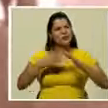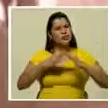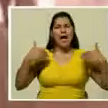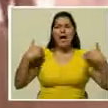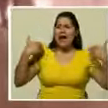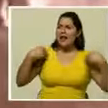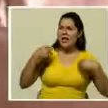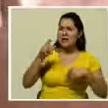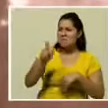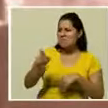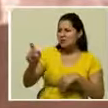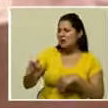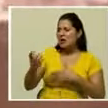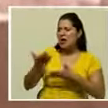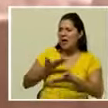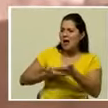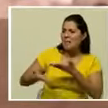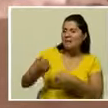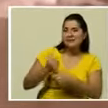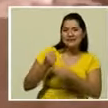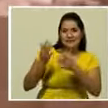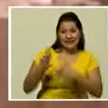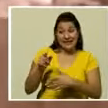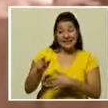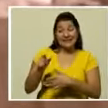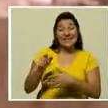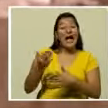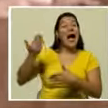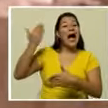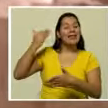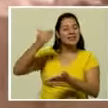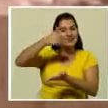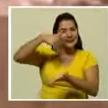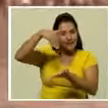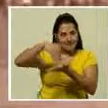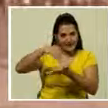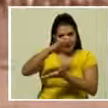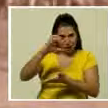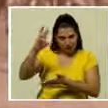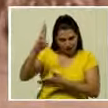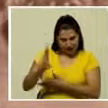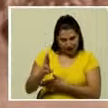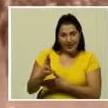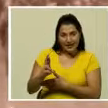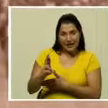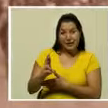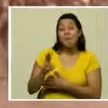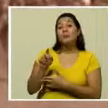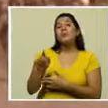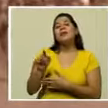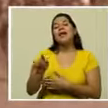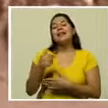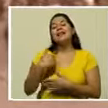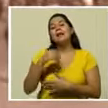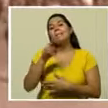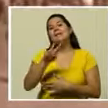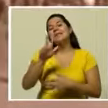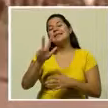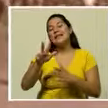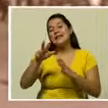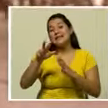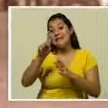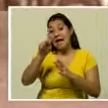amables y trabajadores. La antigua capital del país que sucumbió ante el movimiento de la falla Agua Caliente con 23 kilómetros de profundidad y